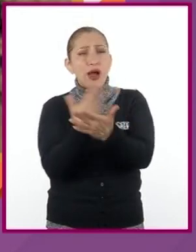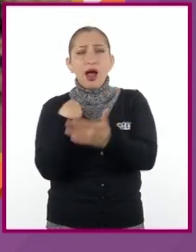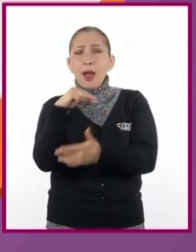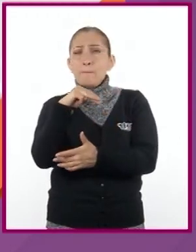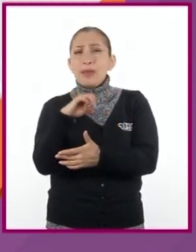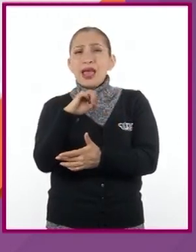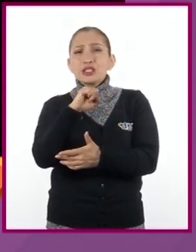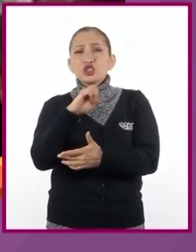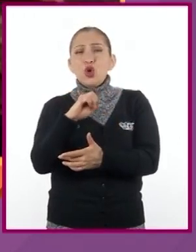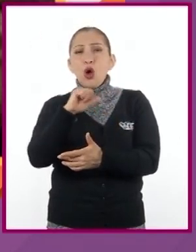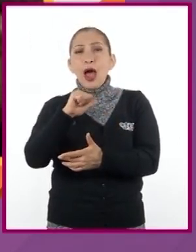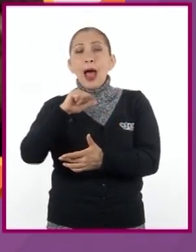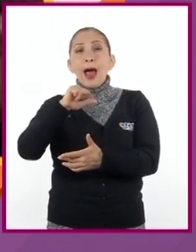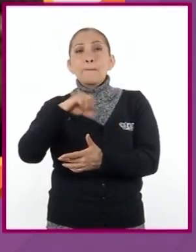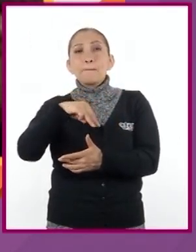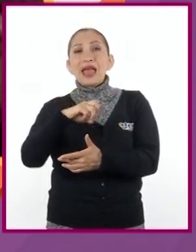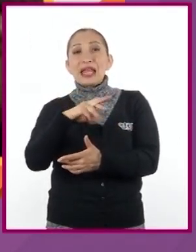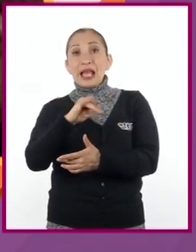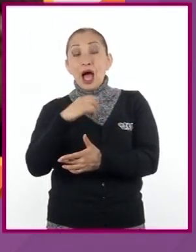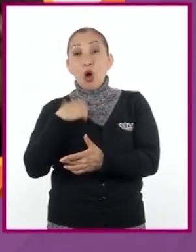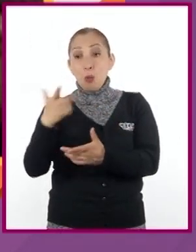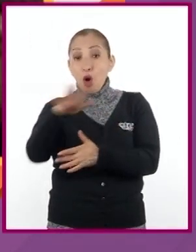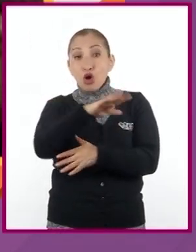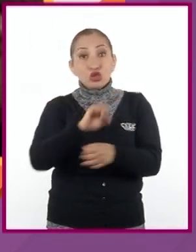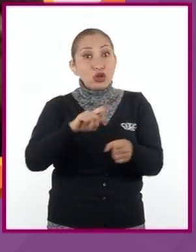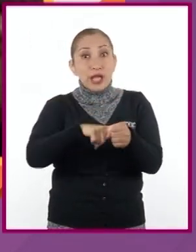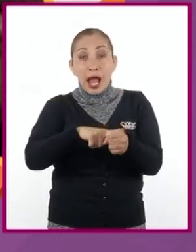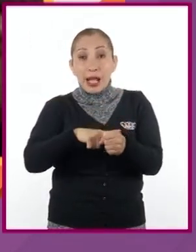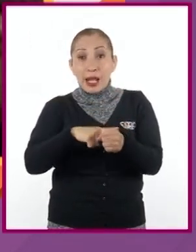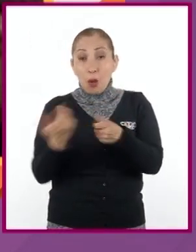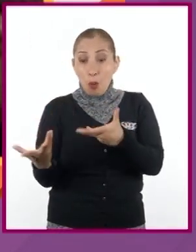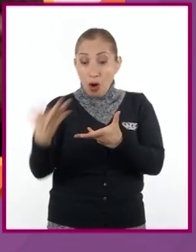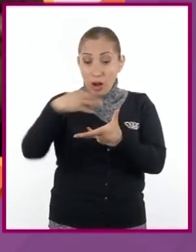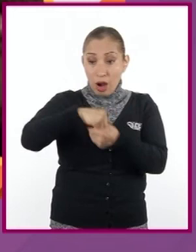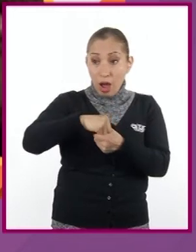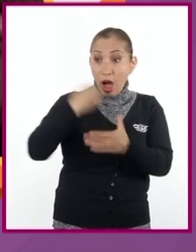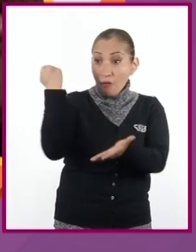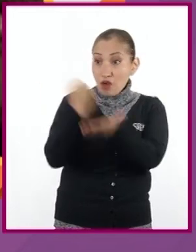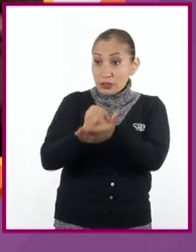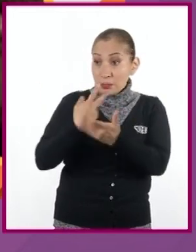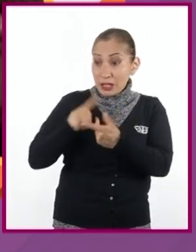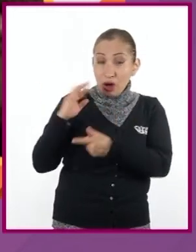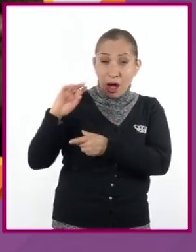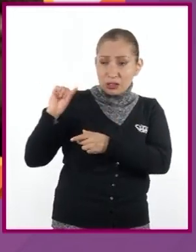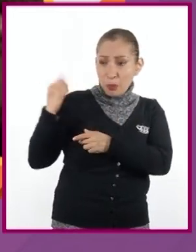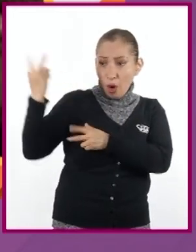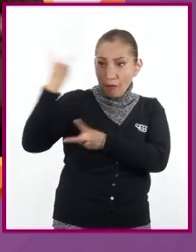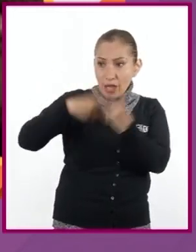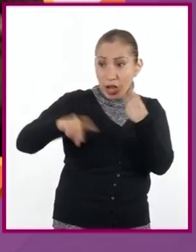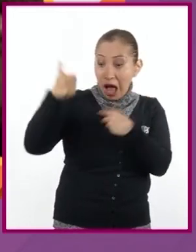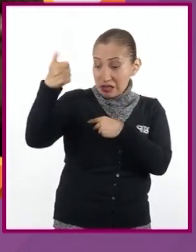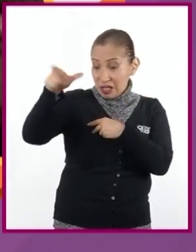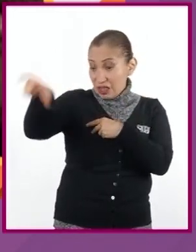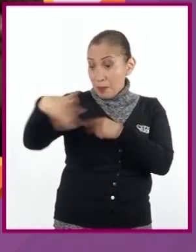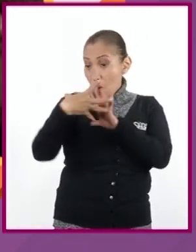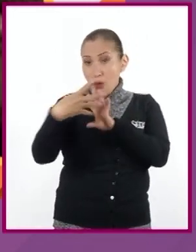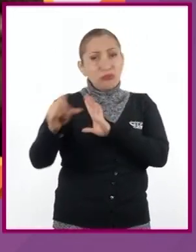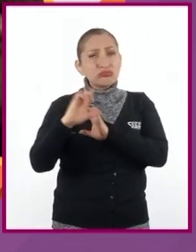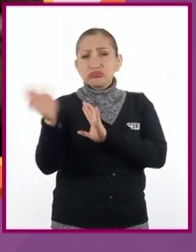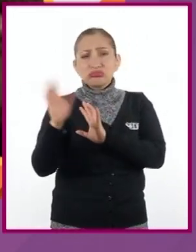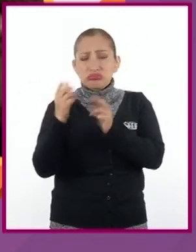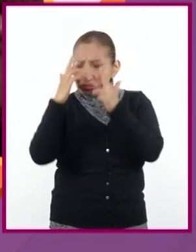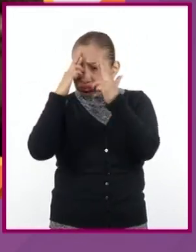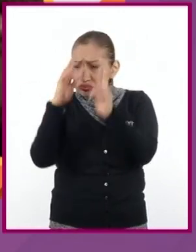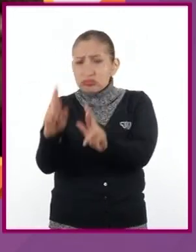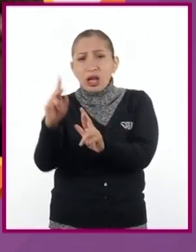Mesoamérica. Como sociedad incluyente, no imponía al recién llegado una forma de ser y permitió el